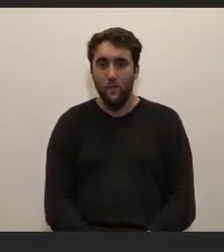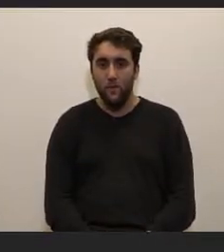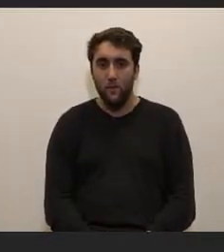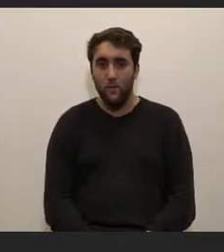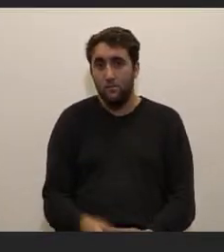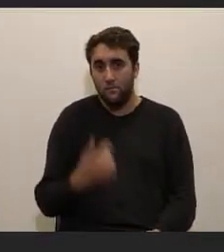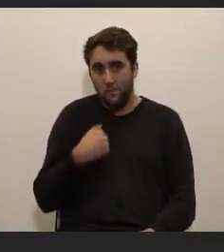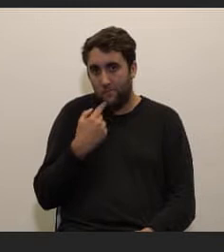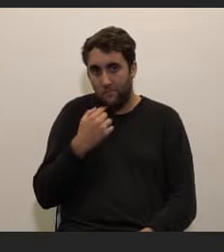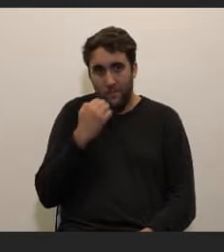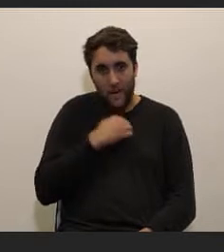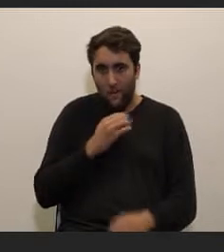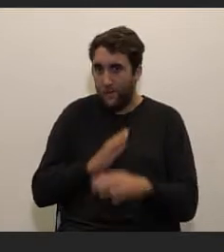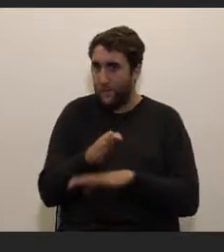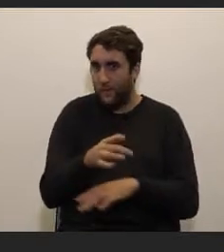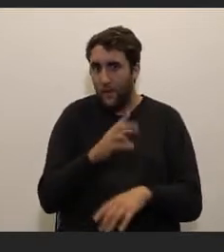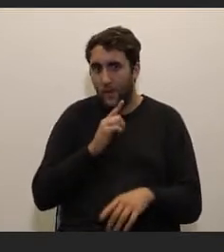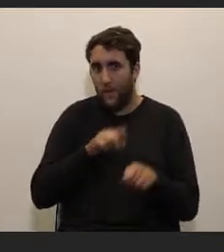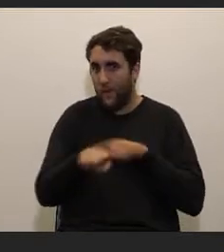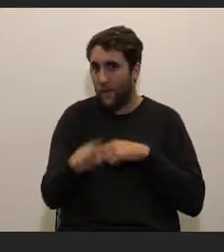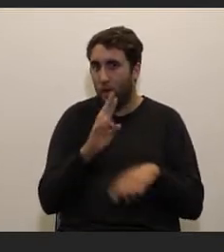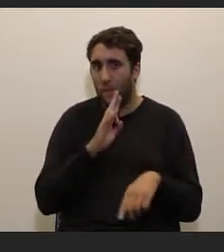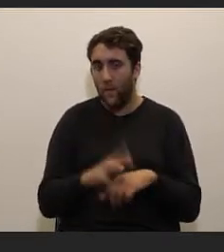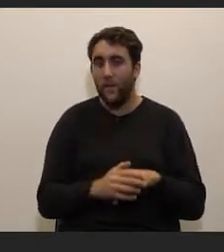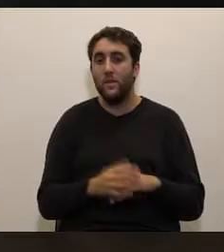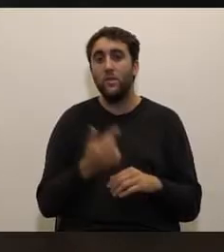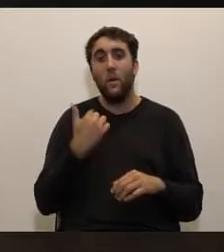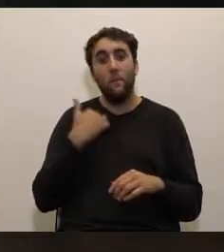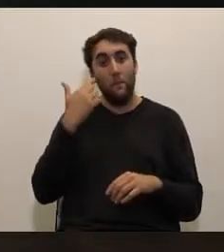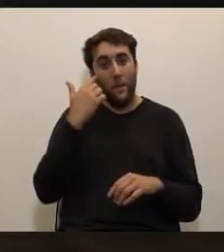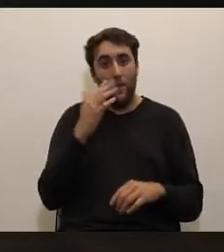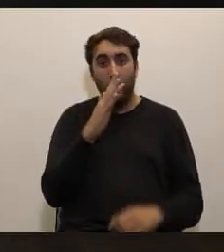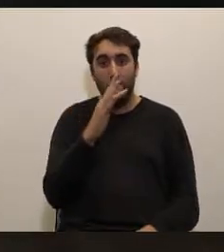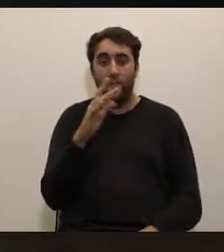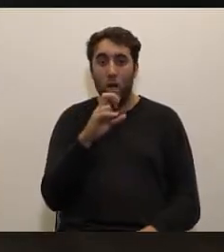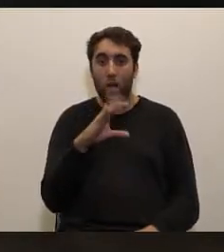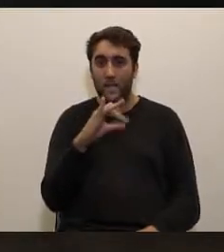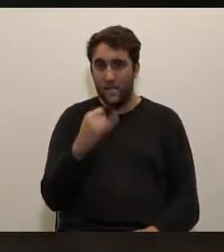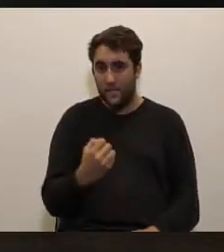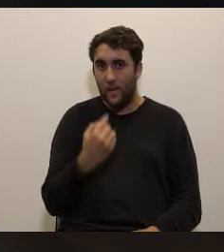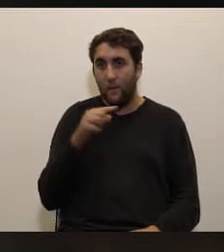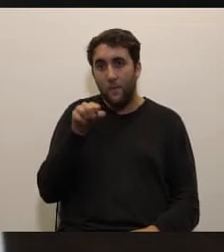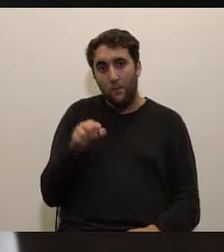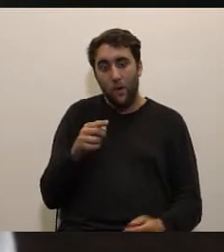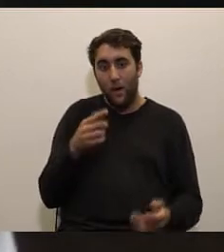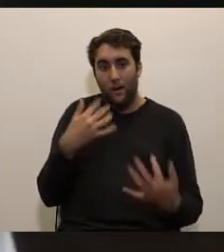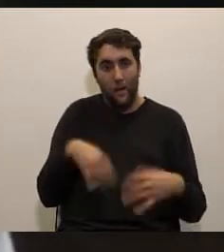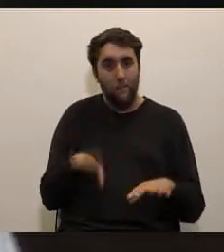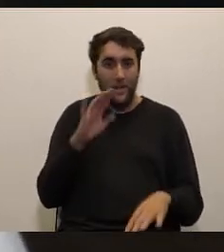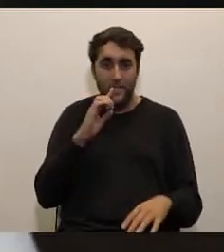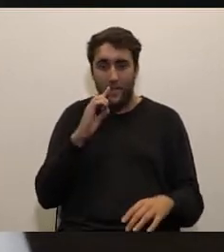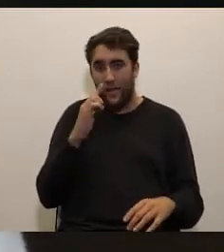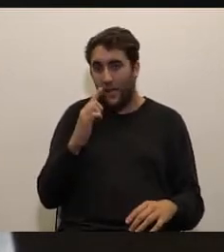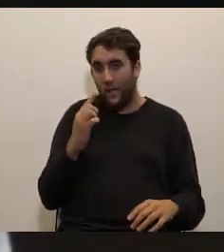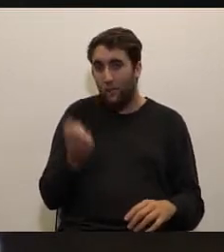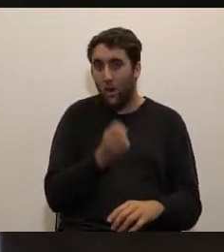Me mando yo de nuevo. Yo creo que Florencia en realidad trazó lo más importante en la